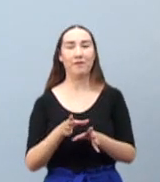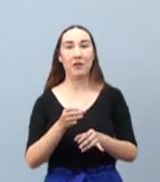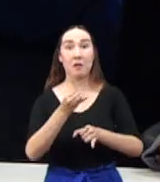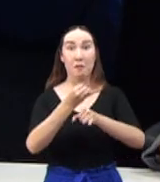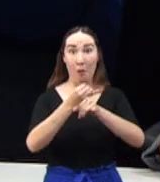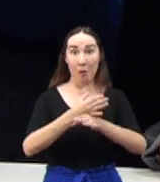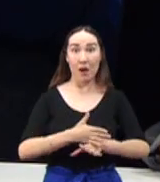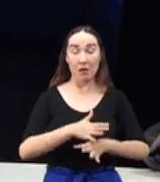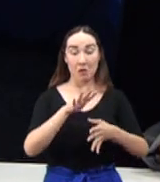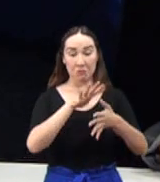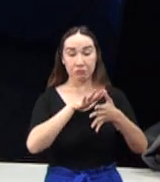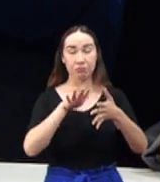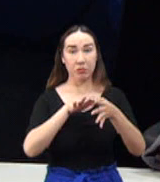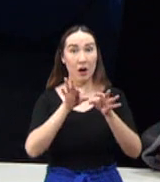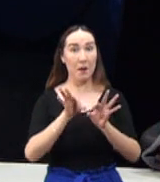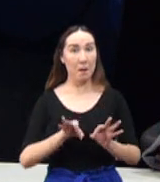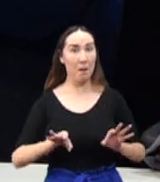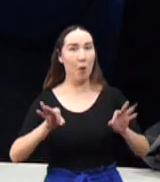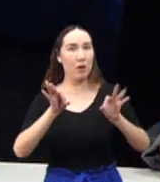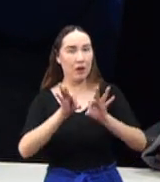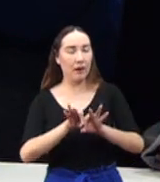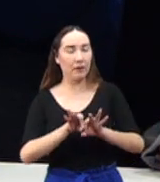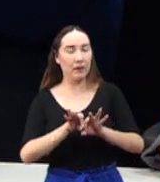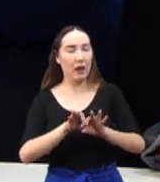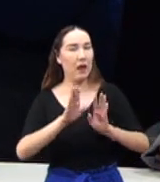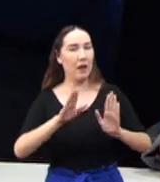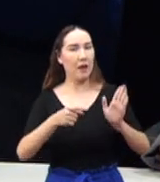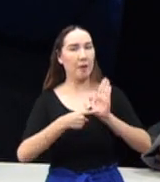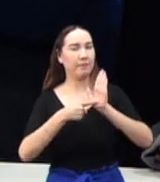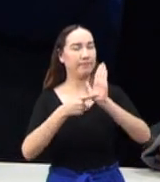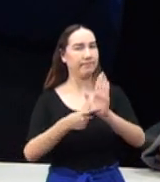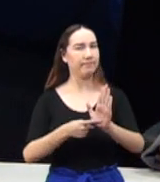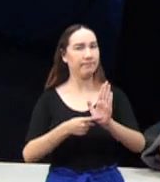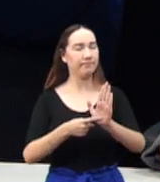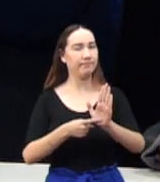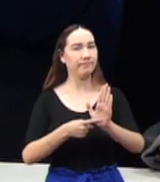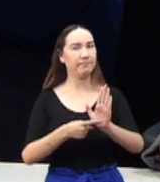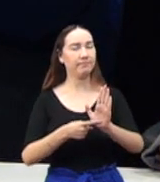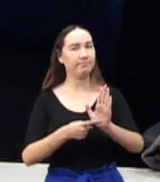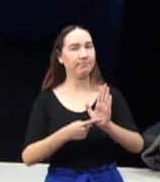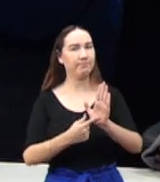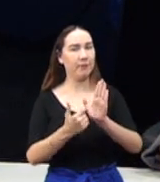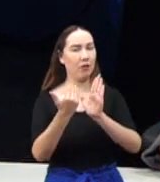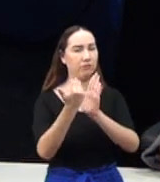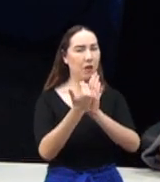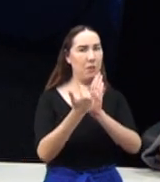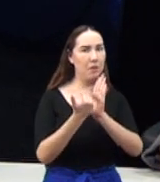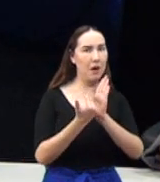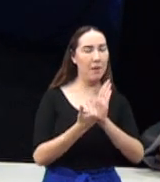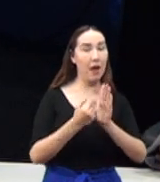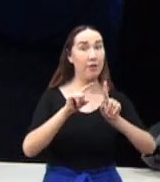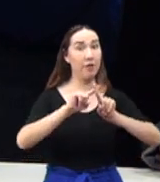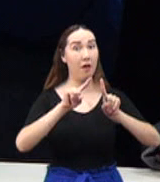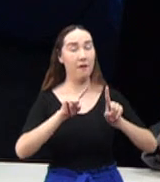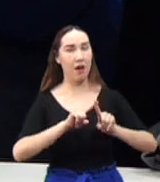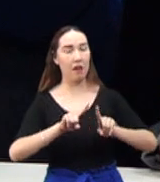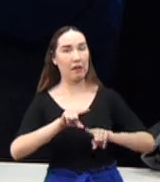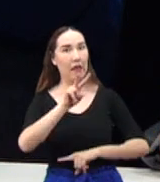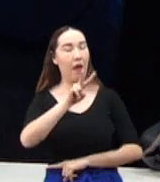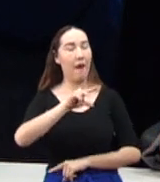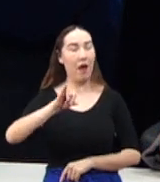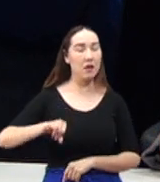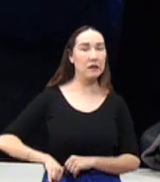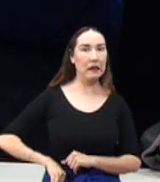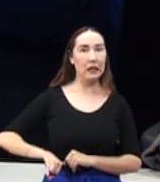cortar. Se ha presentado una serie de situaciones y circunstancias que han llamado la atención